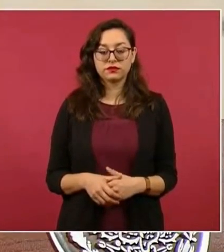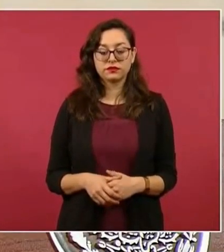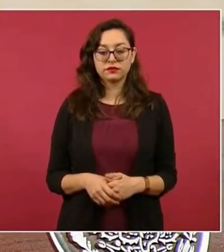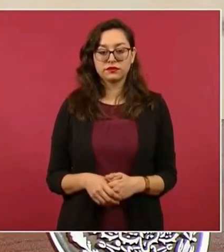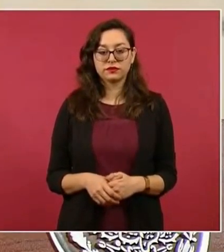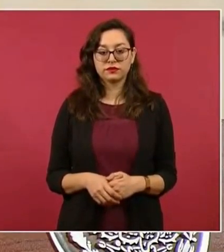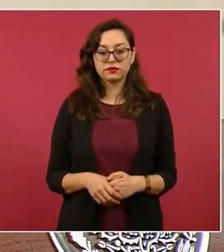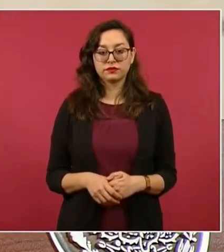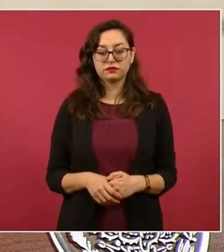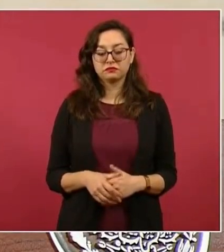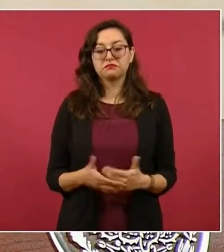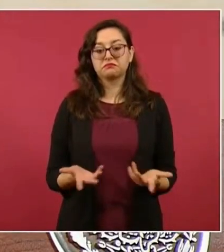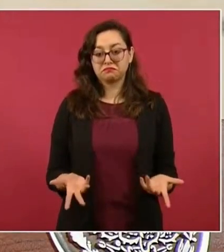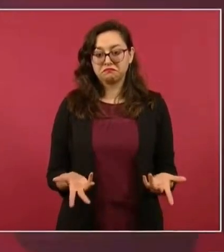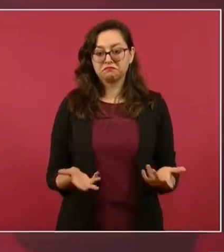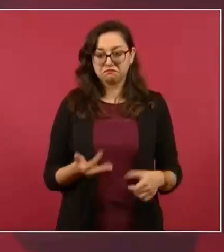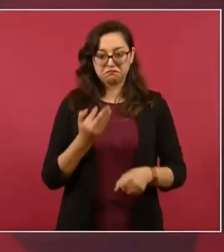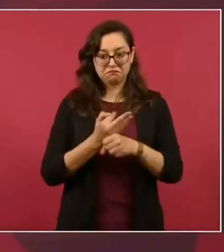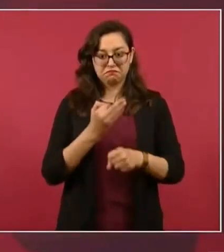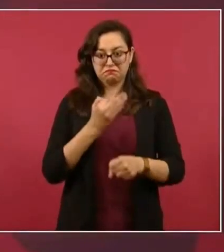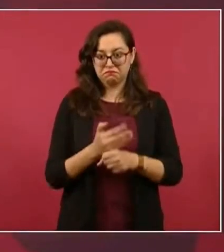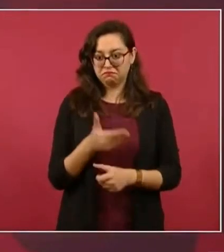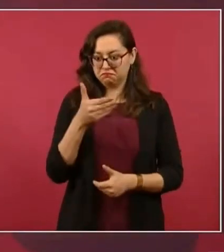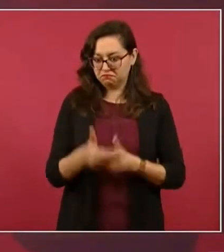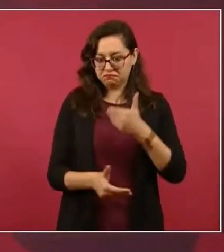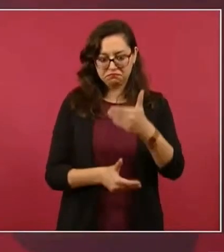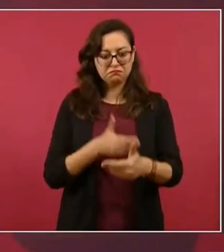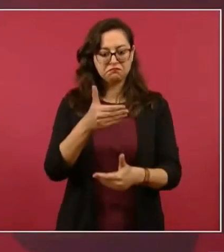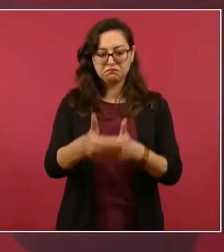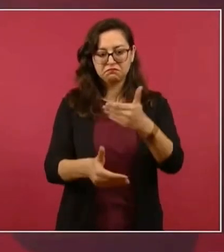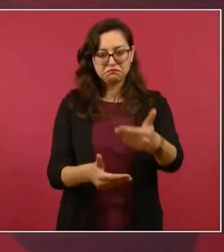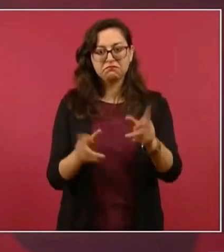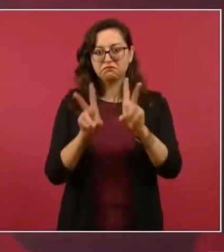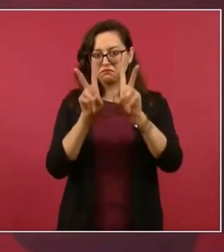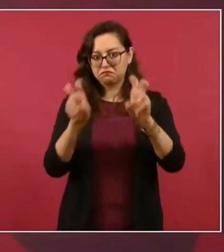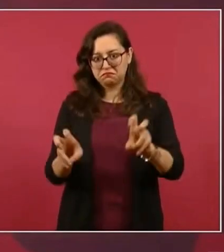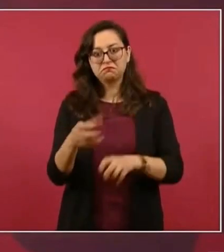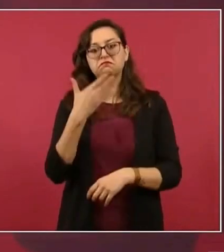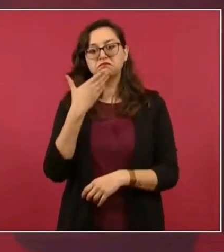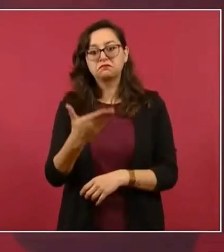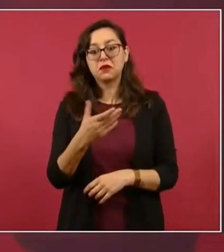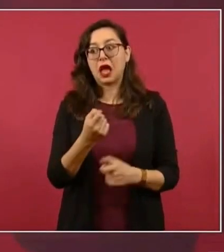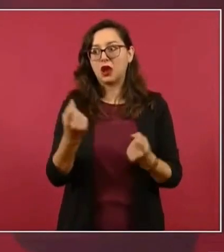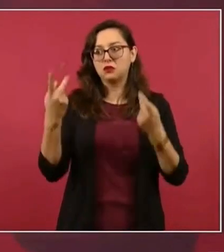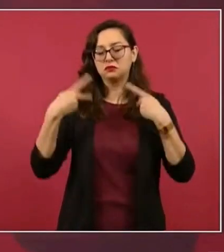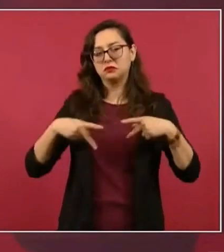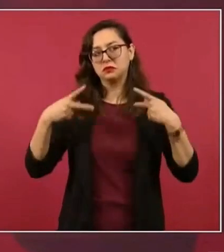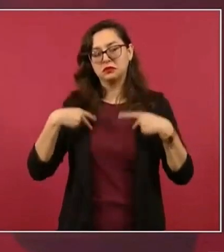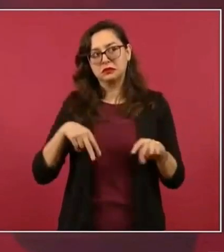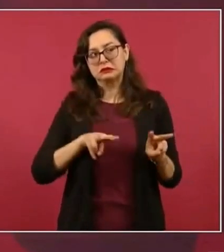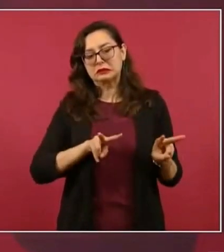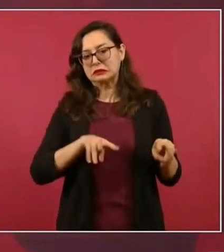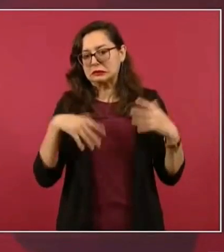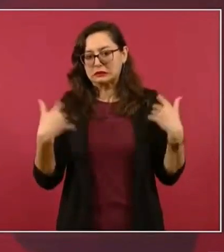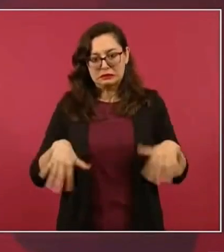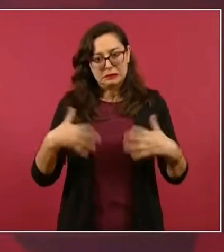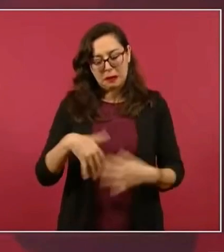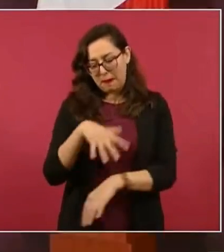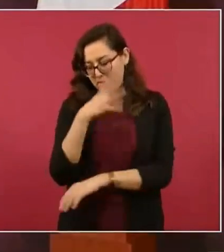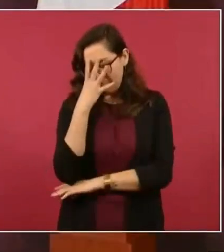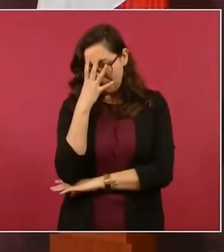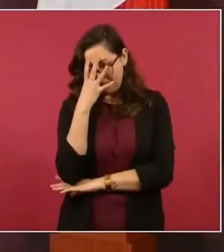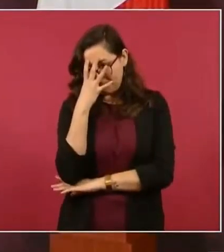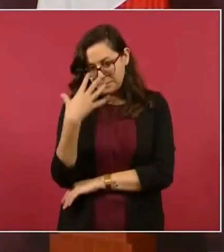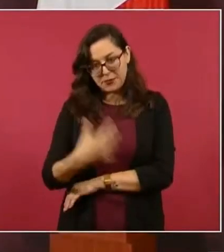bueno lo que está sucediendo. Porque algunos pueden decir, ¡ay, qué vergüenza!, ¿no? O lo que decían